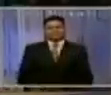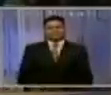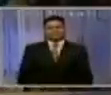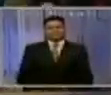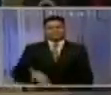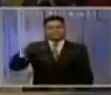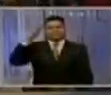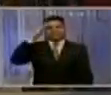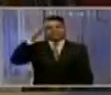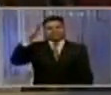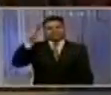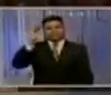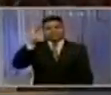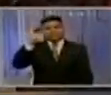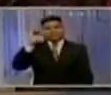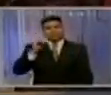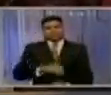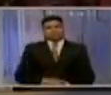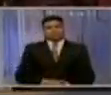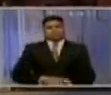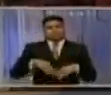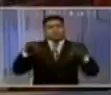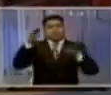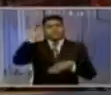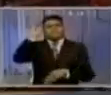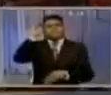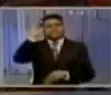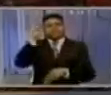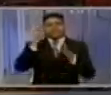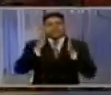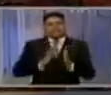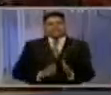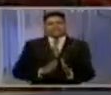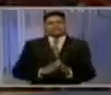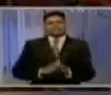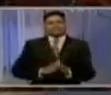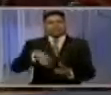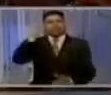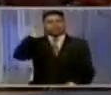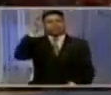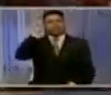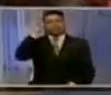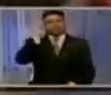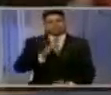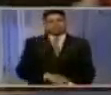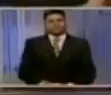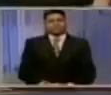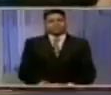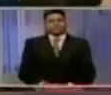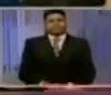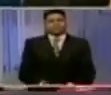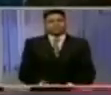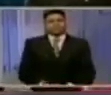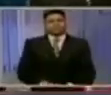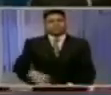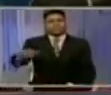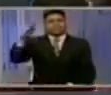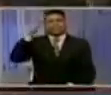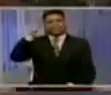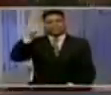Saludo a las maestras, a los maestros, a las profesoras, al profe.